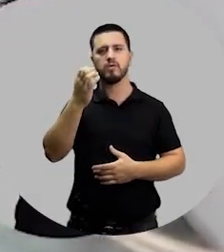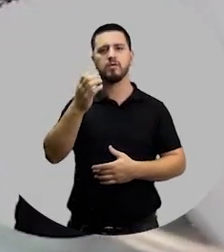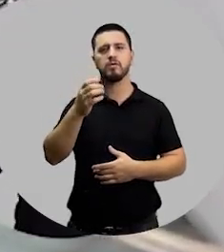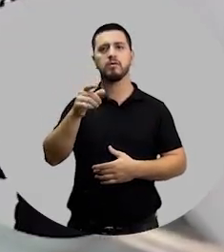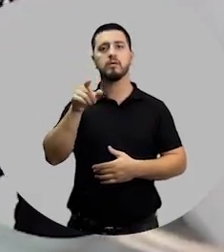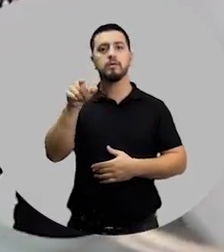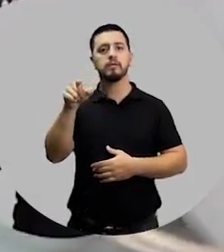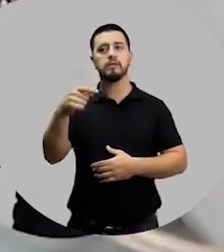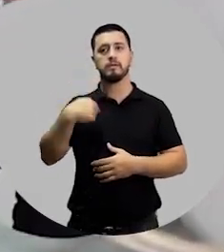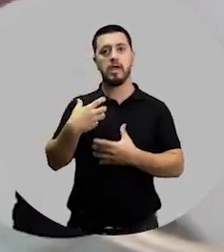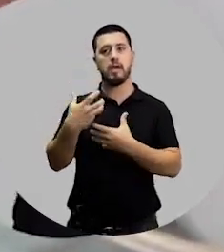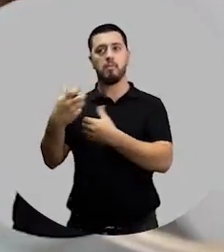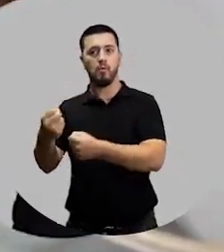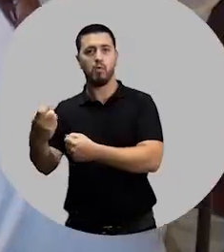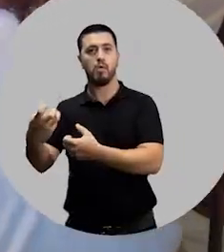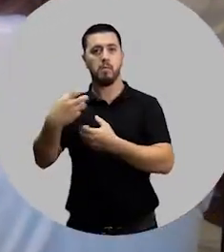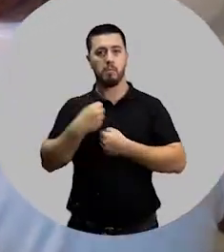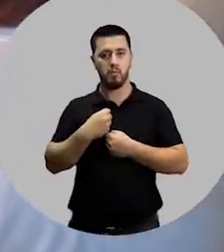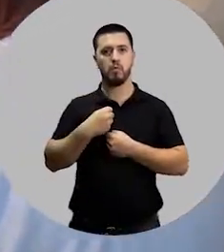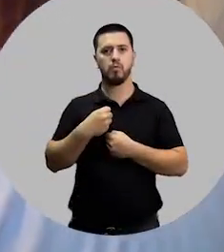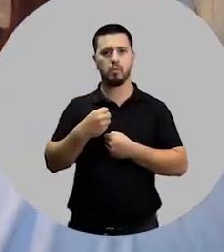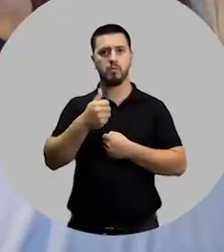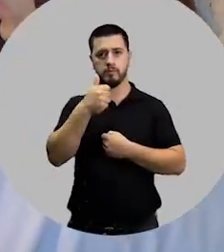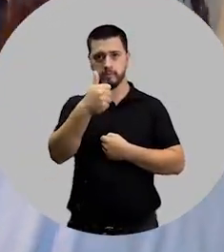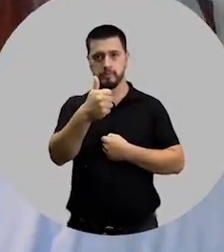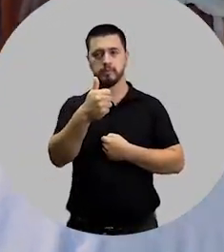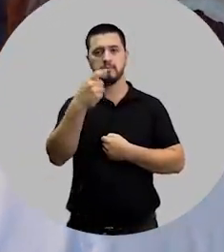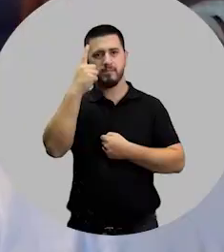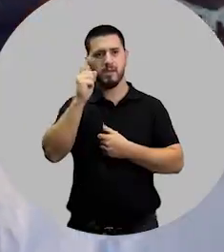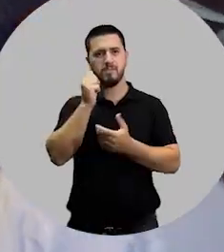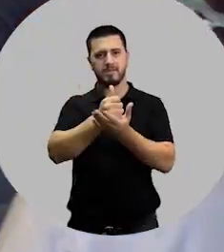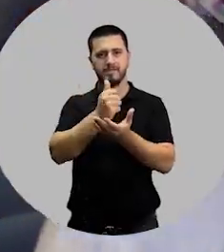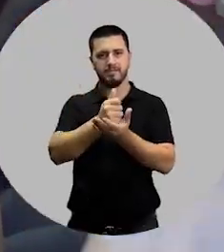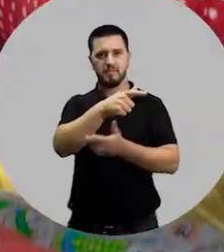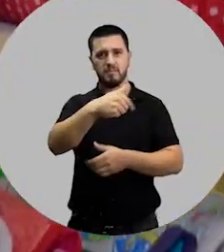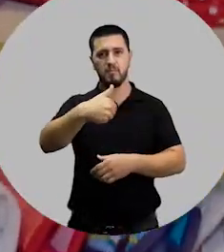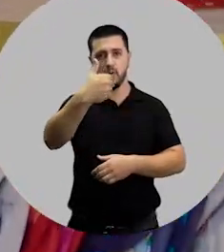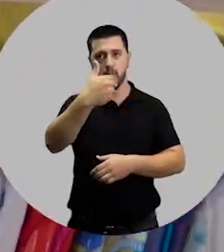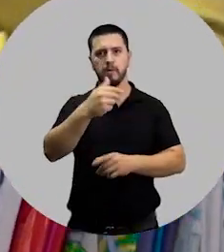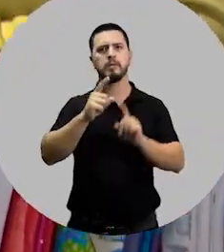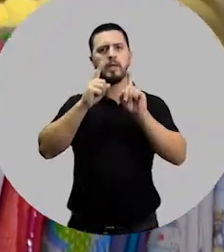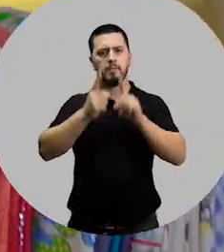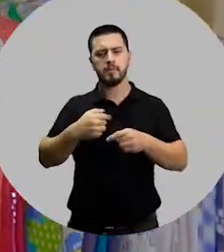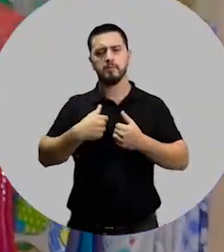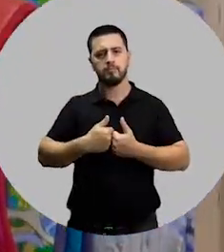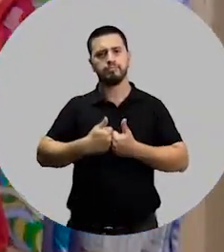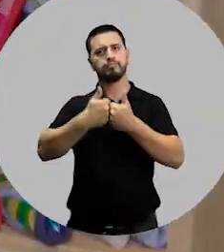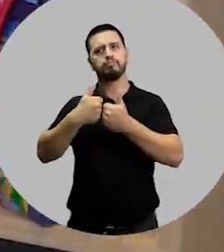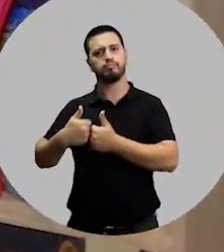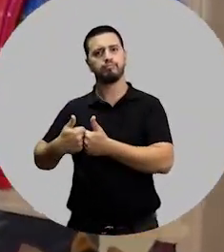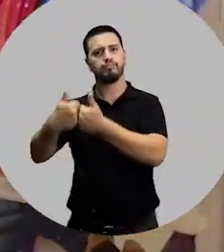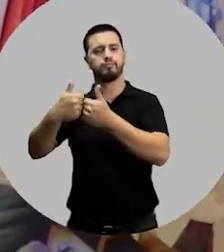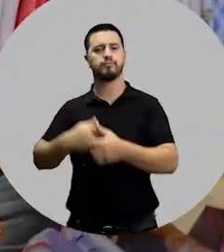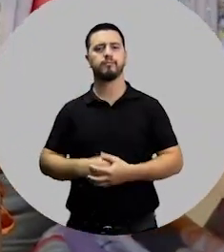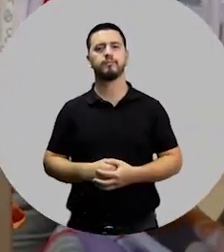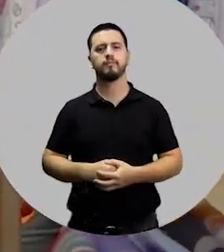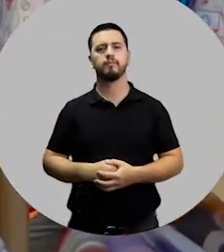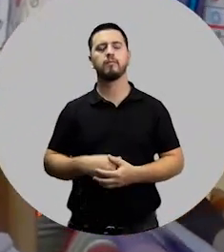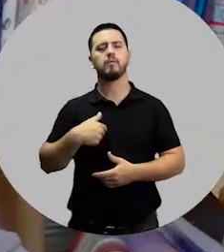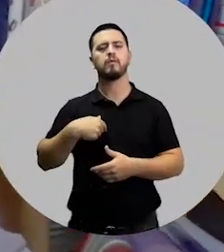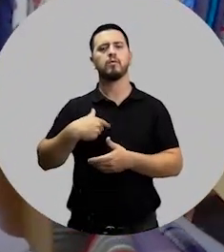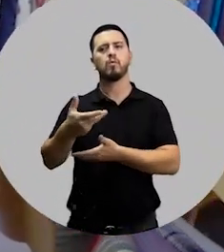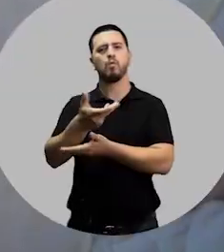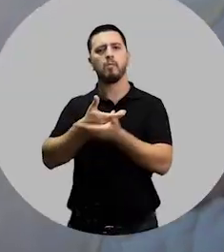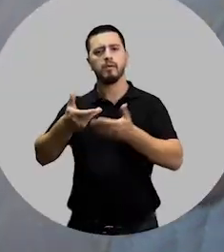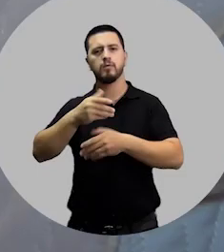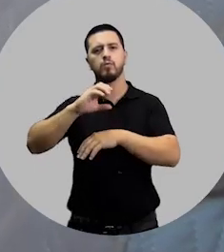eso no solamente nos apoyamos para este emprendimiento, para participar del programa, sino para crecer. Compartimos los